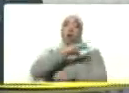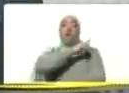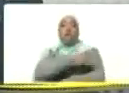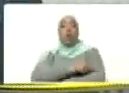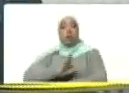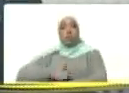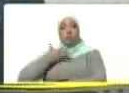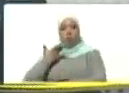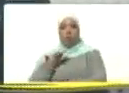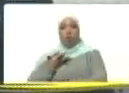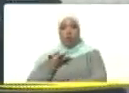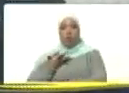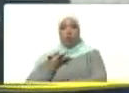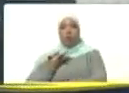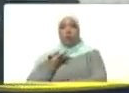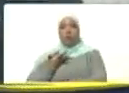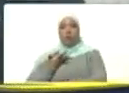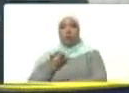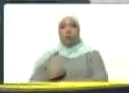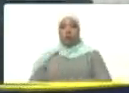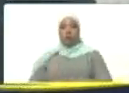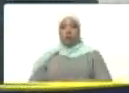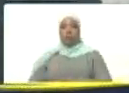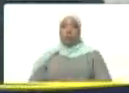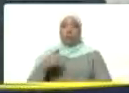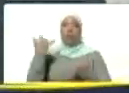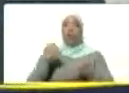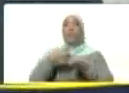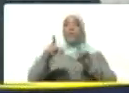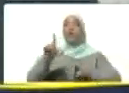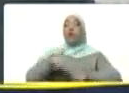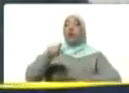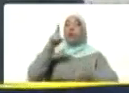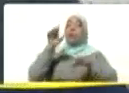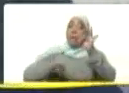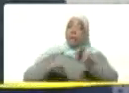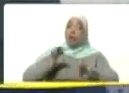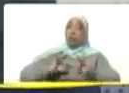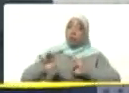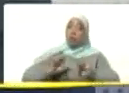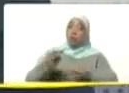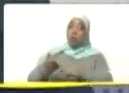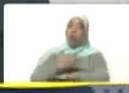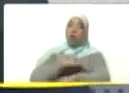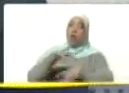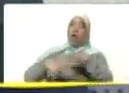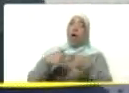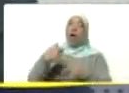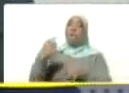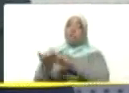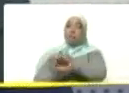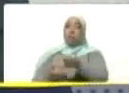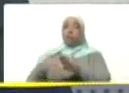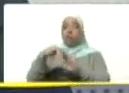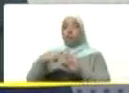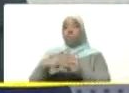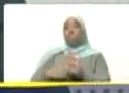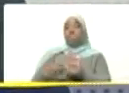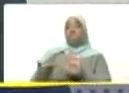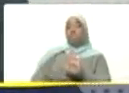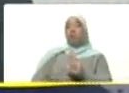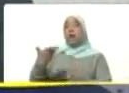posibilidades. But admittedly there are weaknesses, pero and también limitations. Hay que decirlo, hay limitaciones. It is our duty